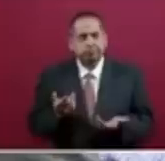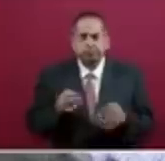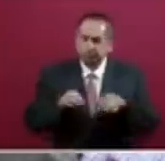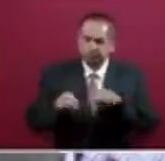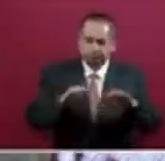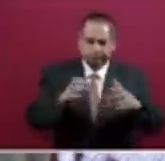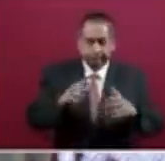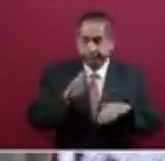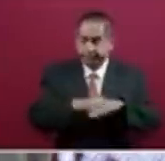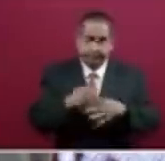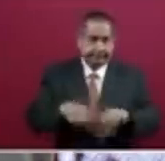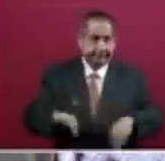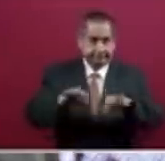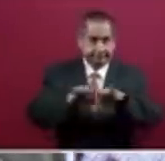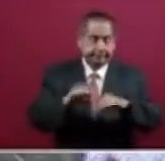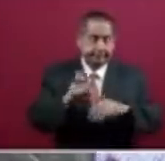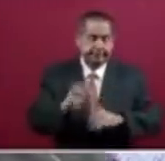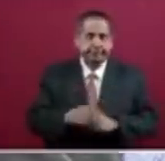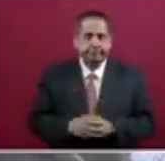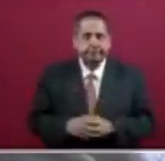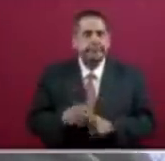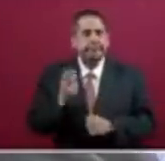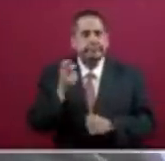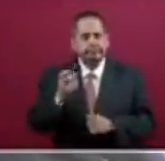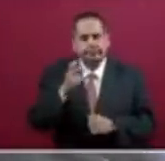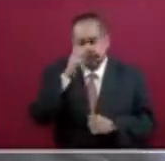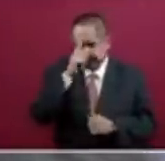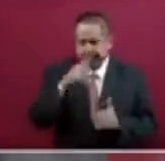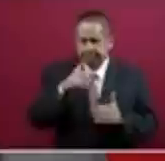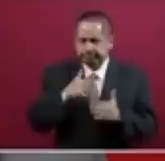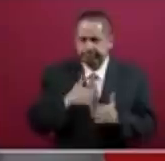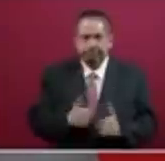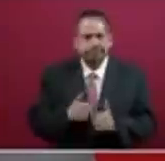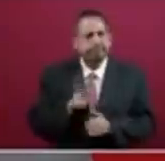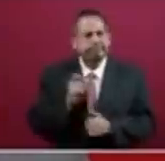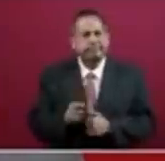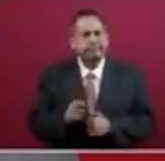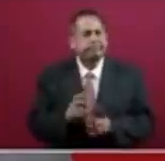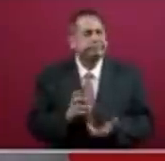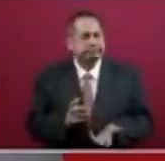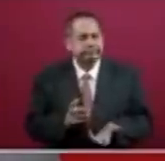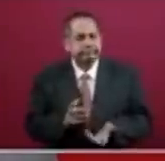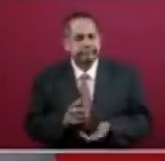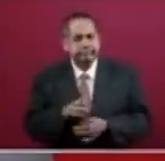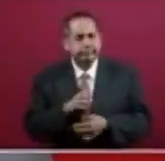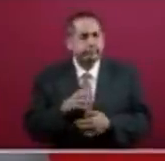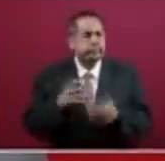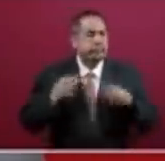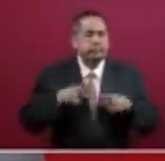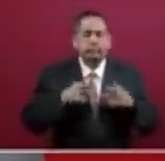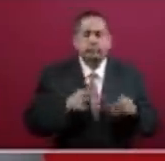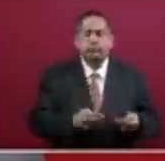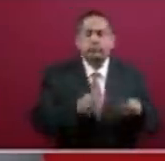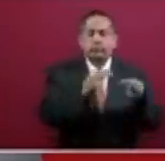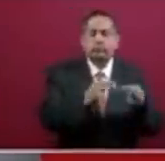actividades prioritarias. Esto lo entienden bien los empresarios,